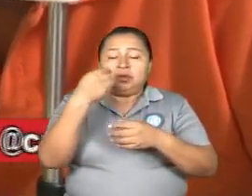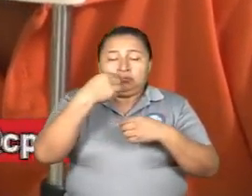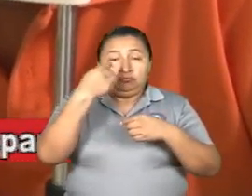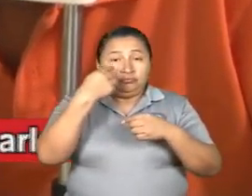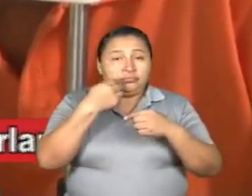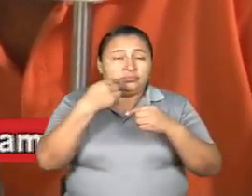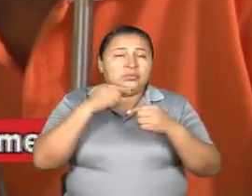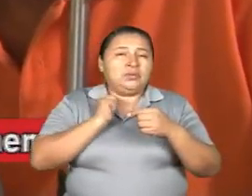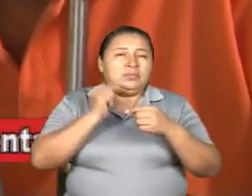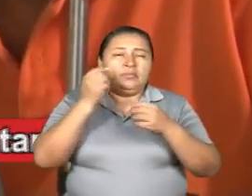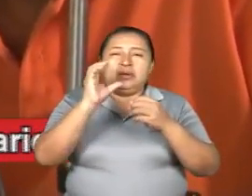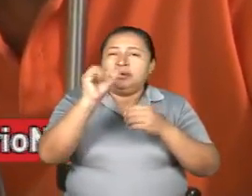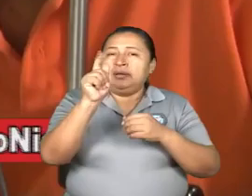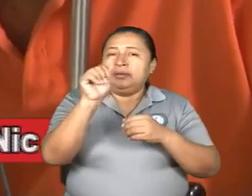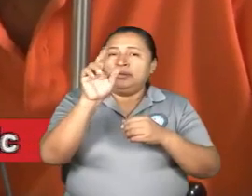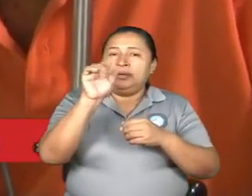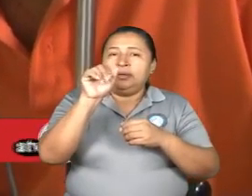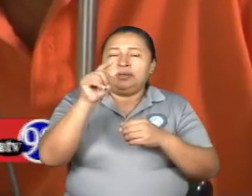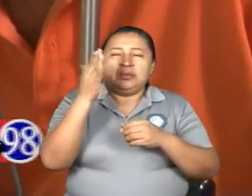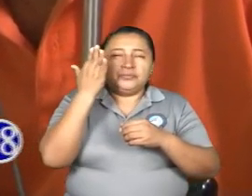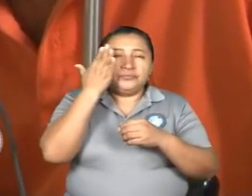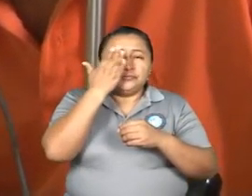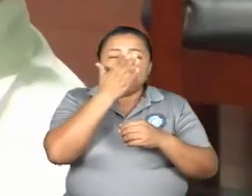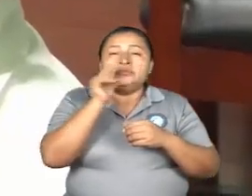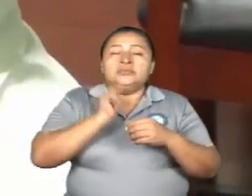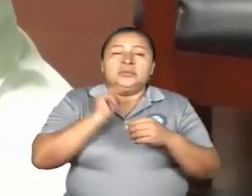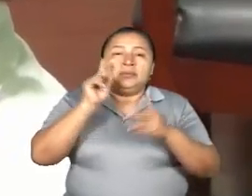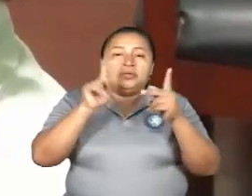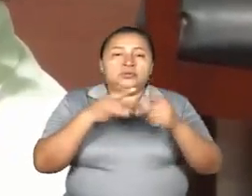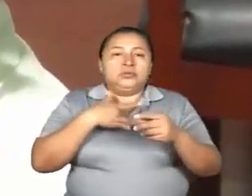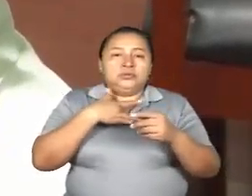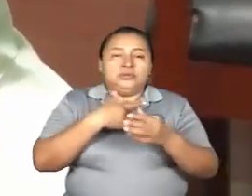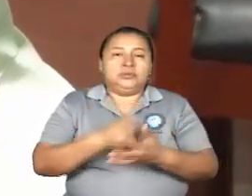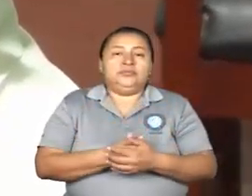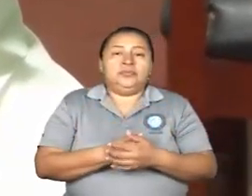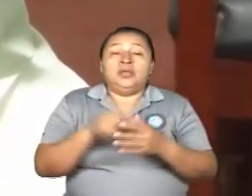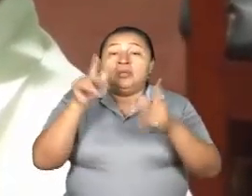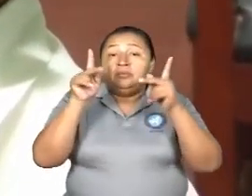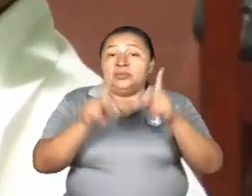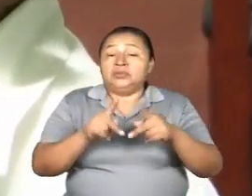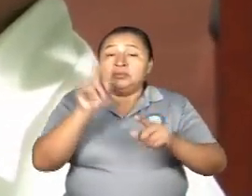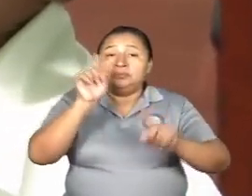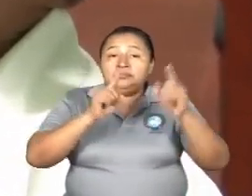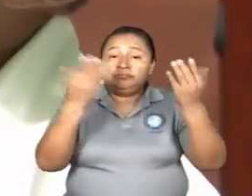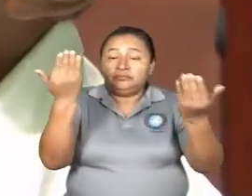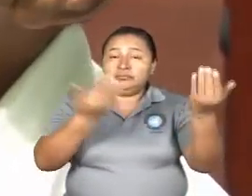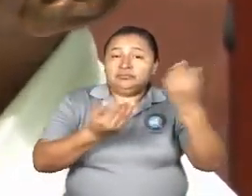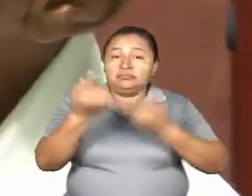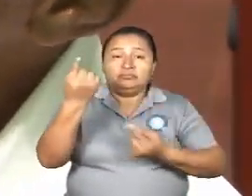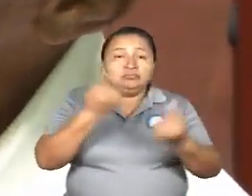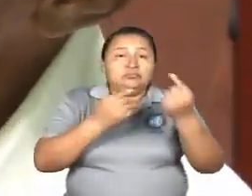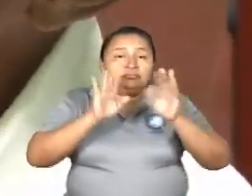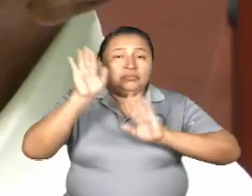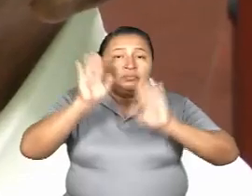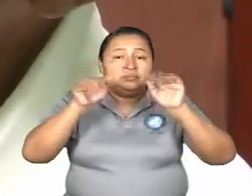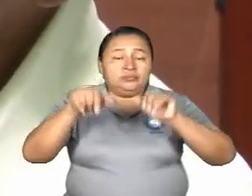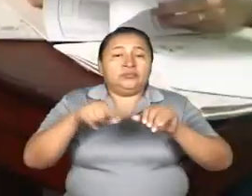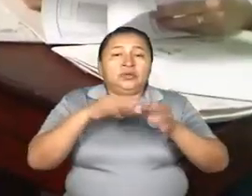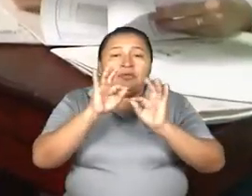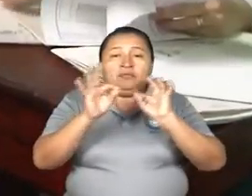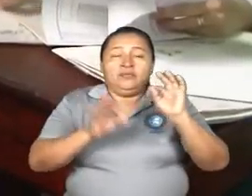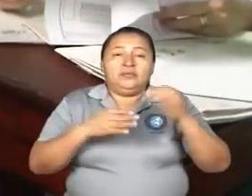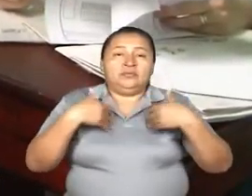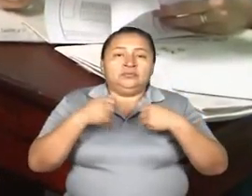cataratas para los ciudadanos que asistieron y que la requieren. Los ciudadanos que participaron en esta Feria de la Salud expresaron